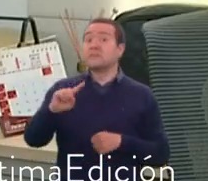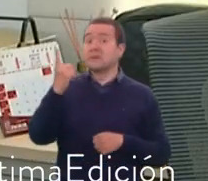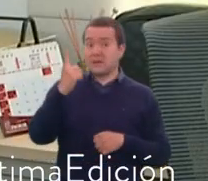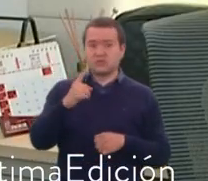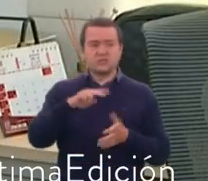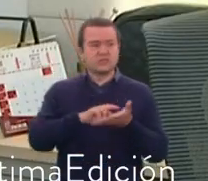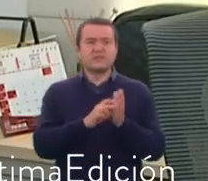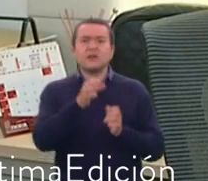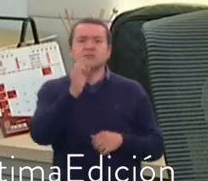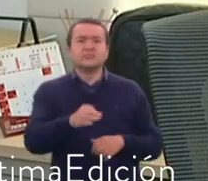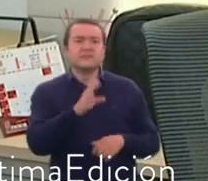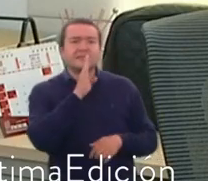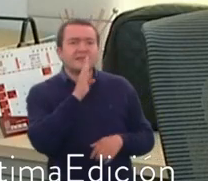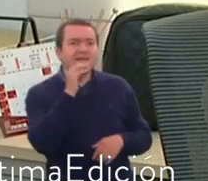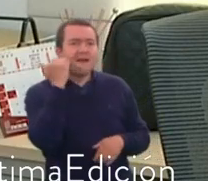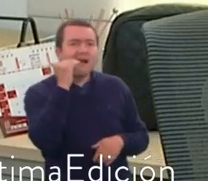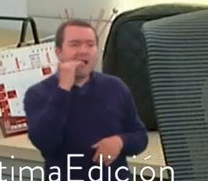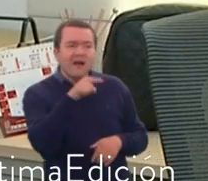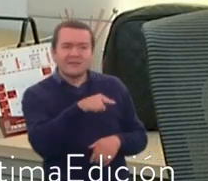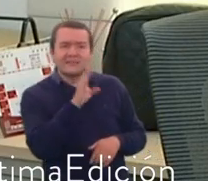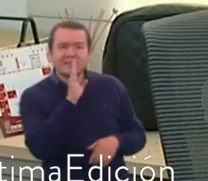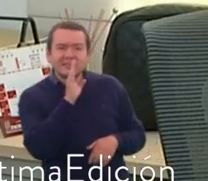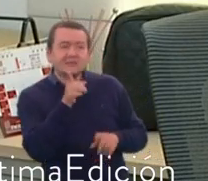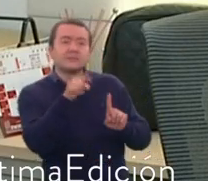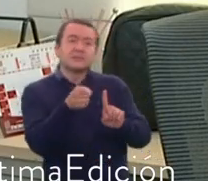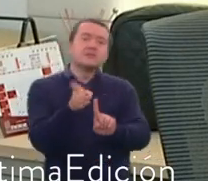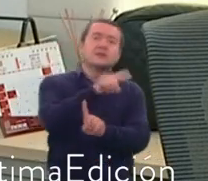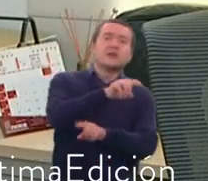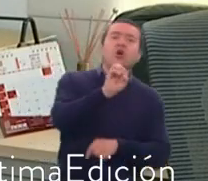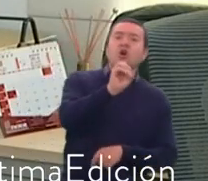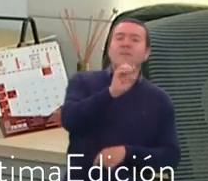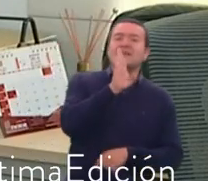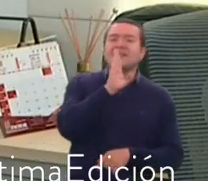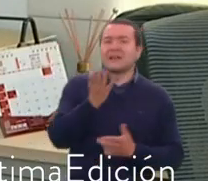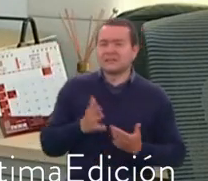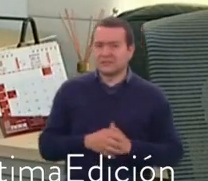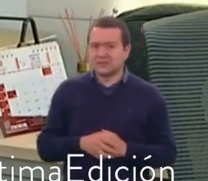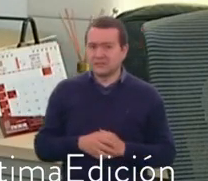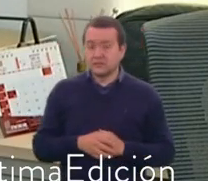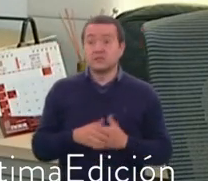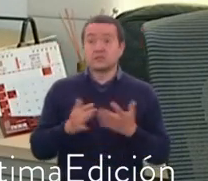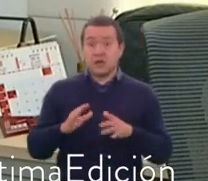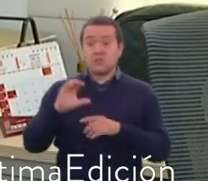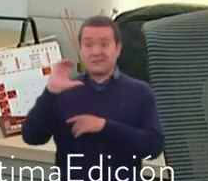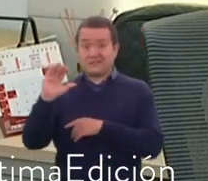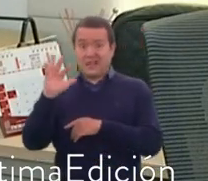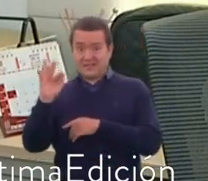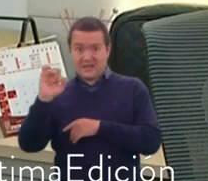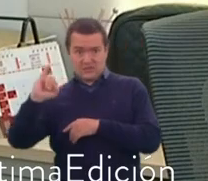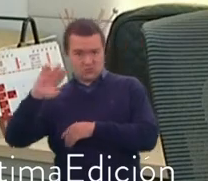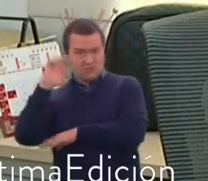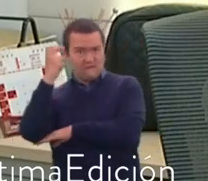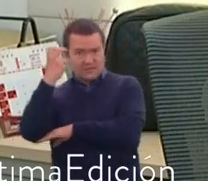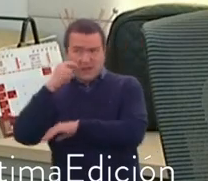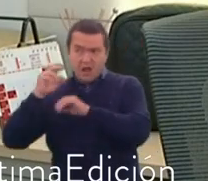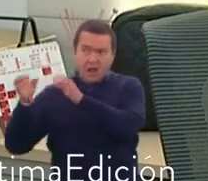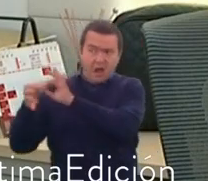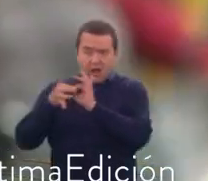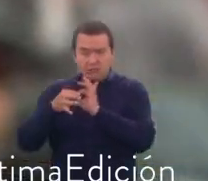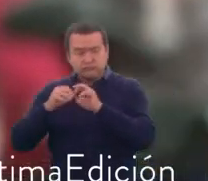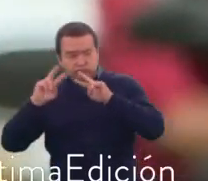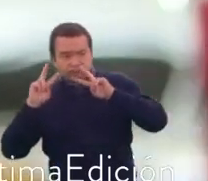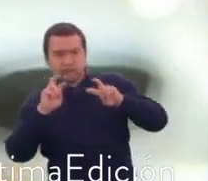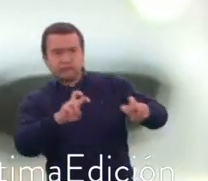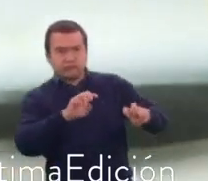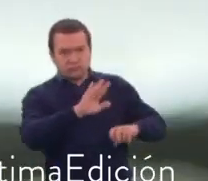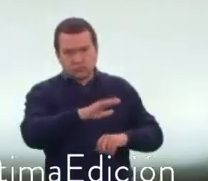víctima para poder hallar al victimario. En este momento nos encontramos con la CET, con el CTI de la mano, igualmente con la ESA en investigación.